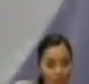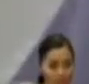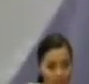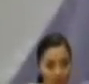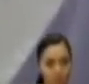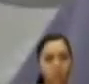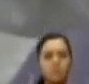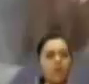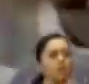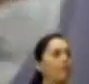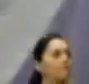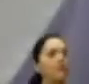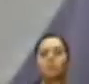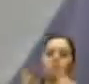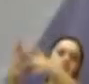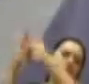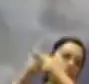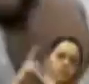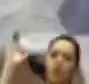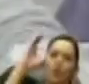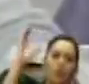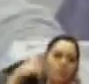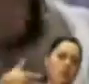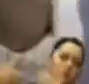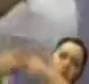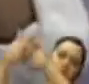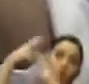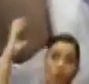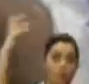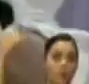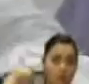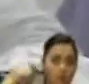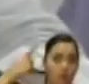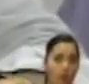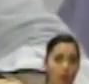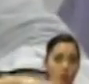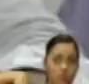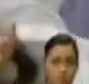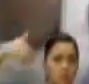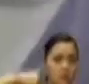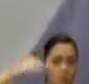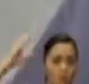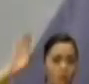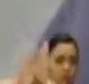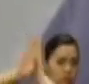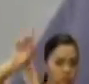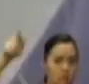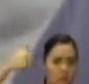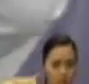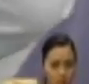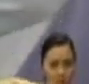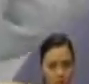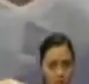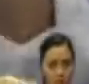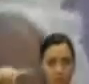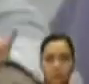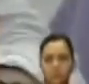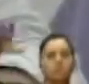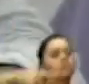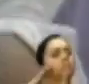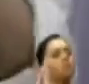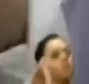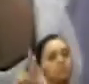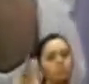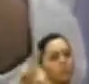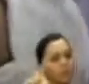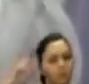que pedir equipos a Colombia, porque Colombia tiene esto hace años. Aquí es que se sataniza todo. Aquí es la lógica, por eso esa gente, ¿no? La mala fe. O sea, si